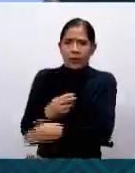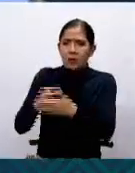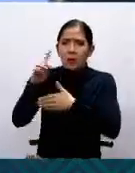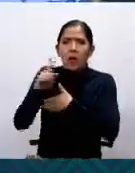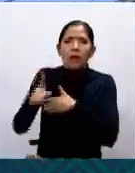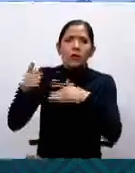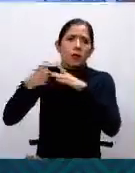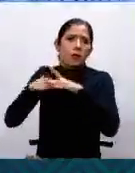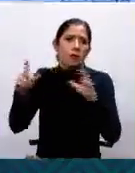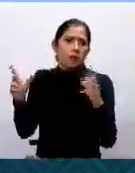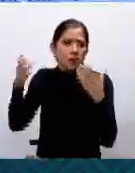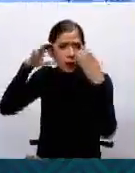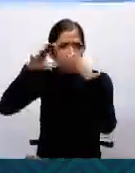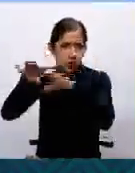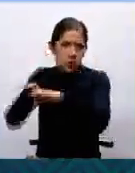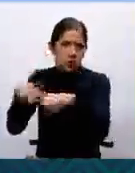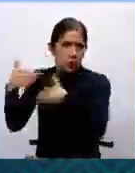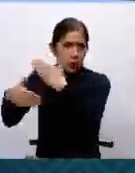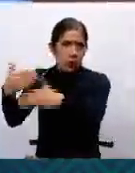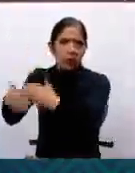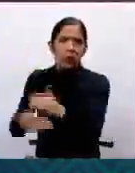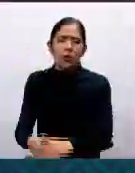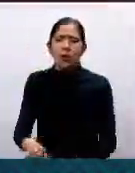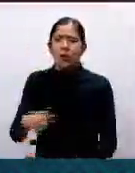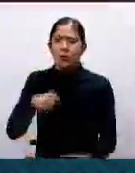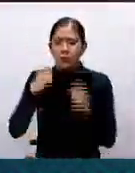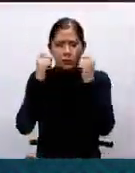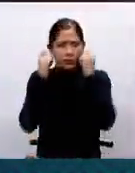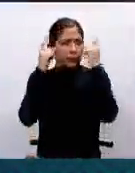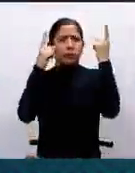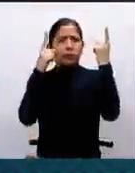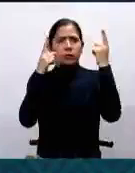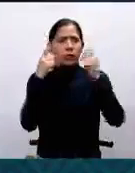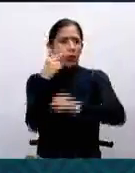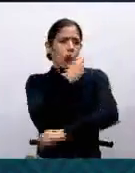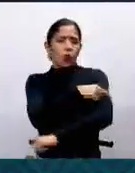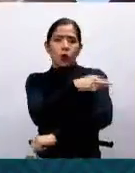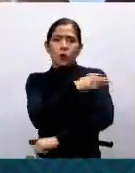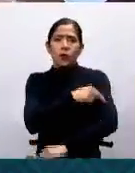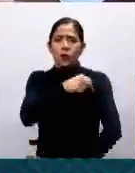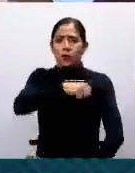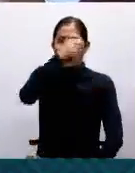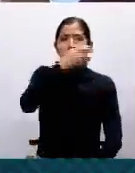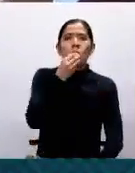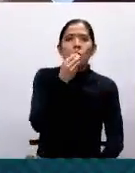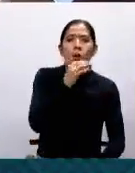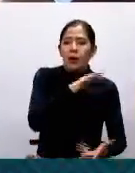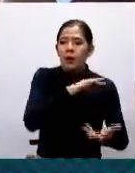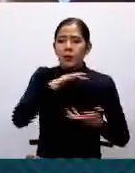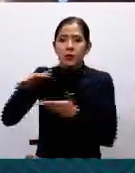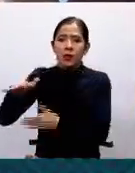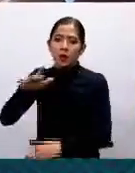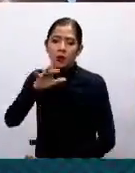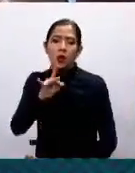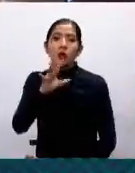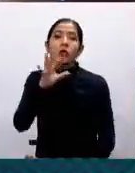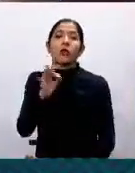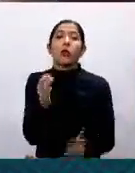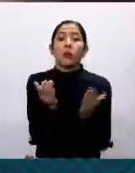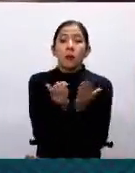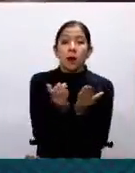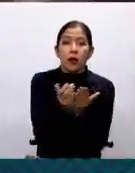alcalde. Me he sorprendido que están trayendo comida del hospital del norte, 89 platos, y